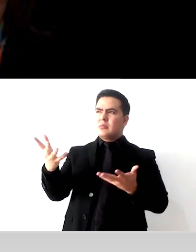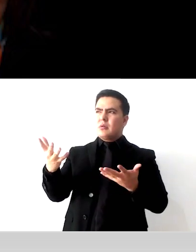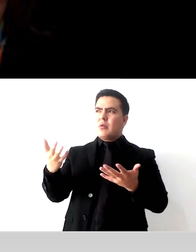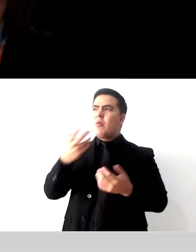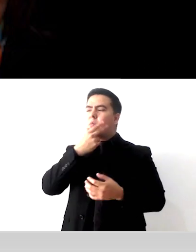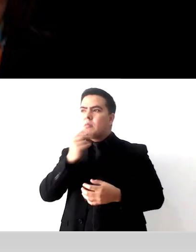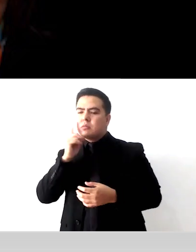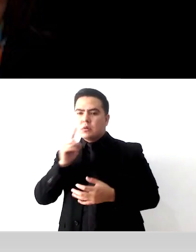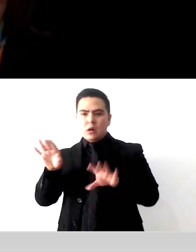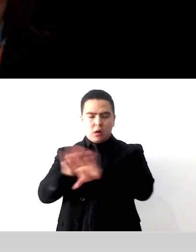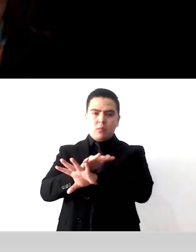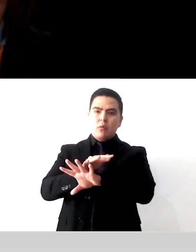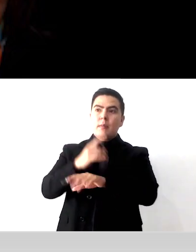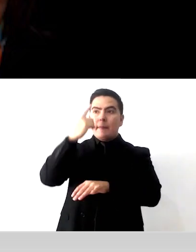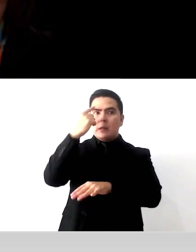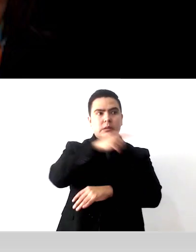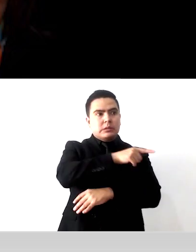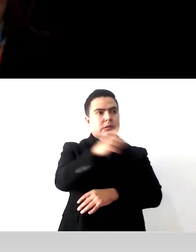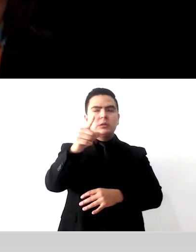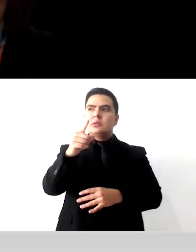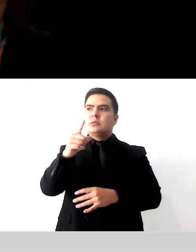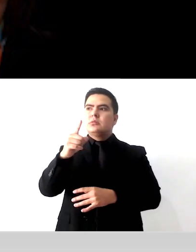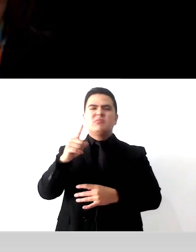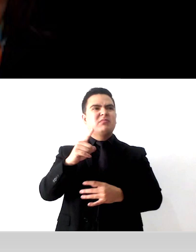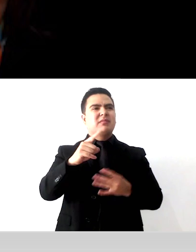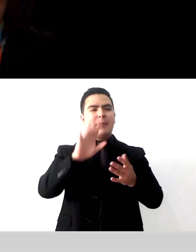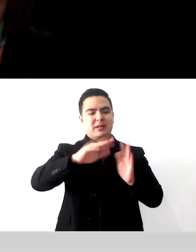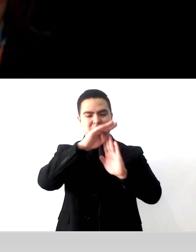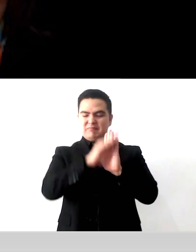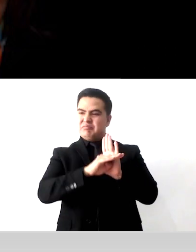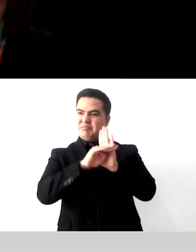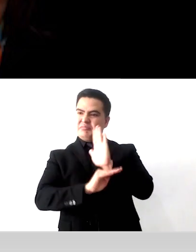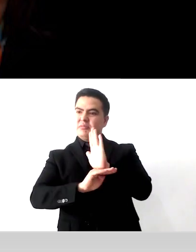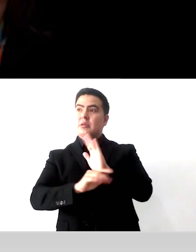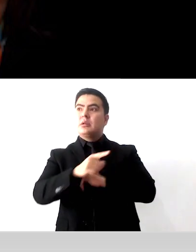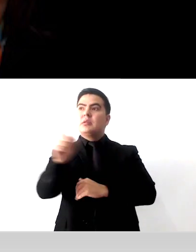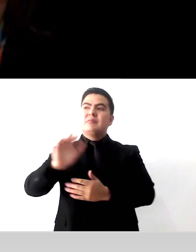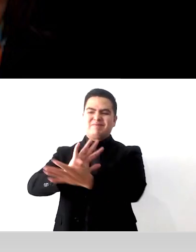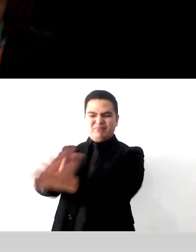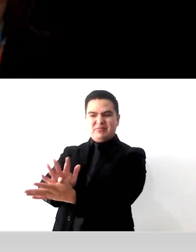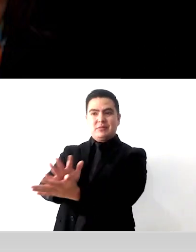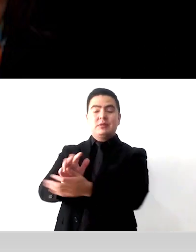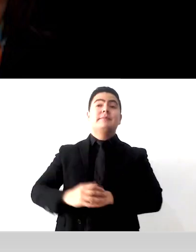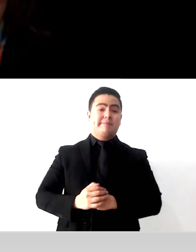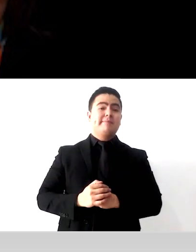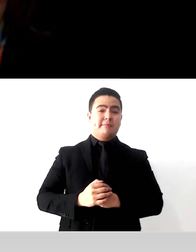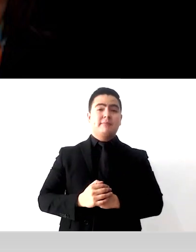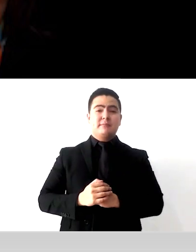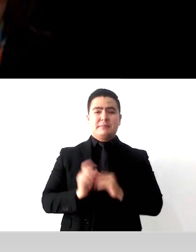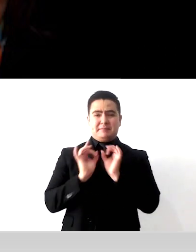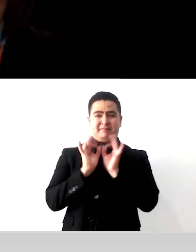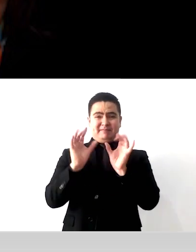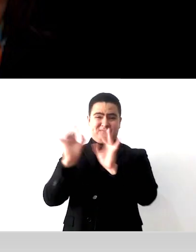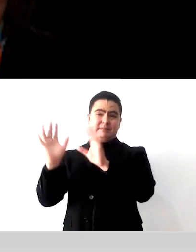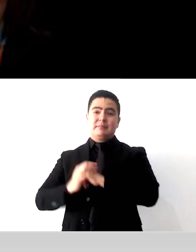intención de incluir a personas de la comunidad trans o LGTBI+. Tuvimos casos en